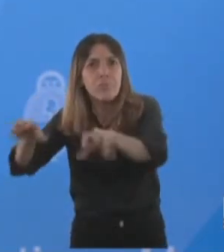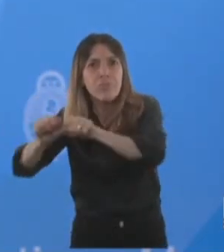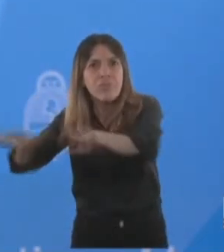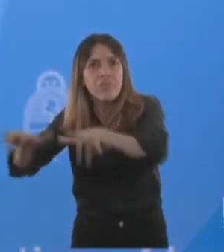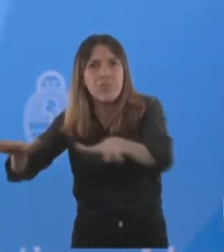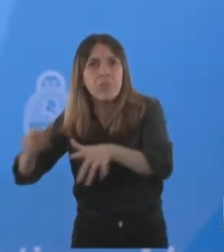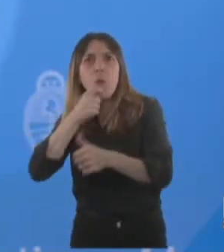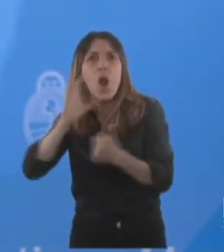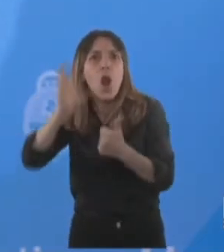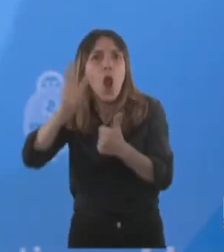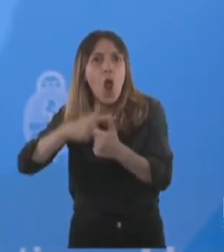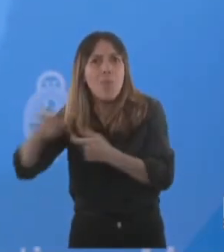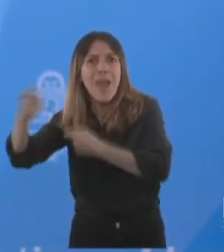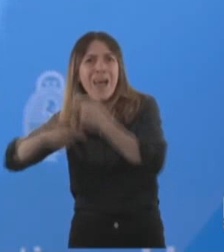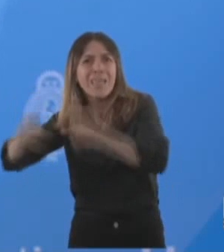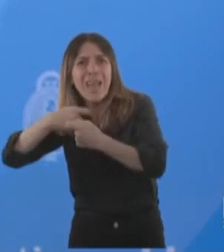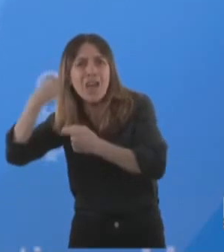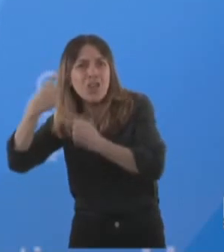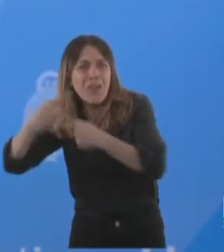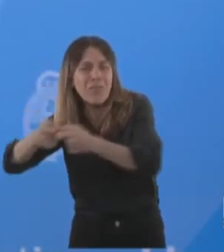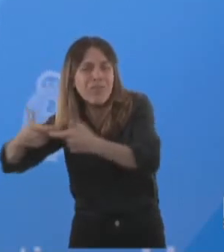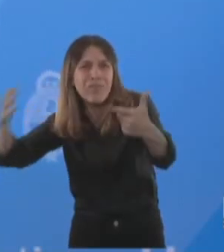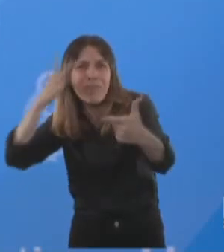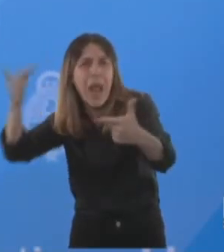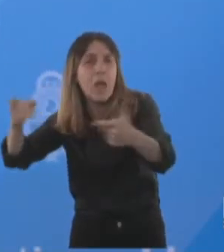El caso de Colombia en su momento.